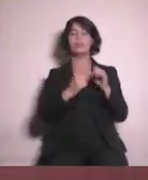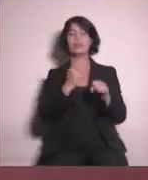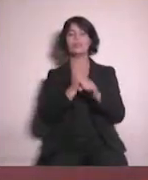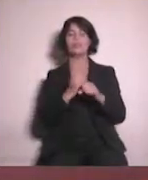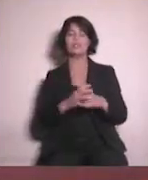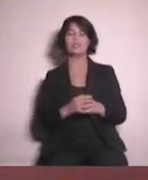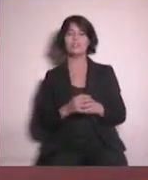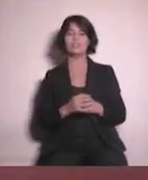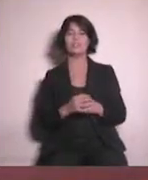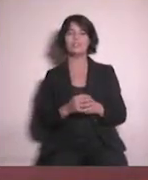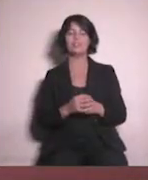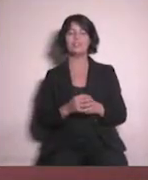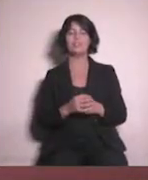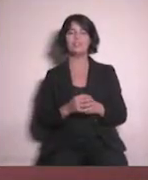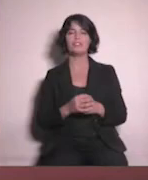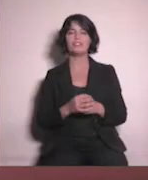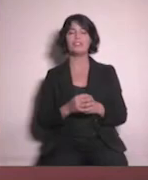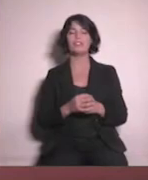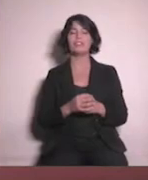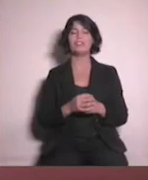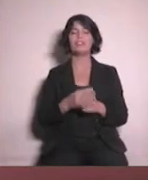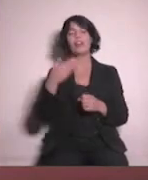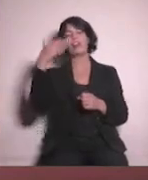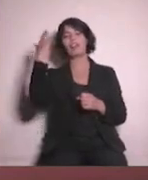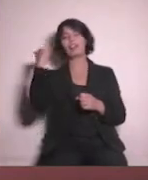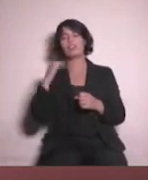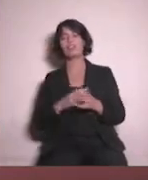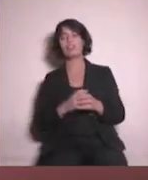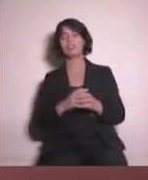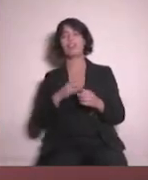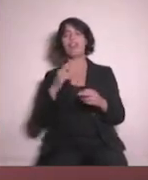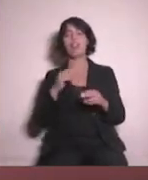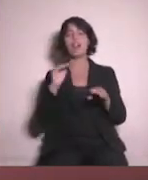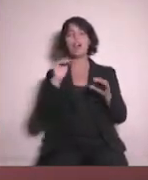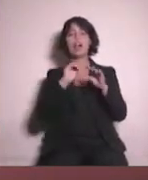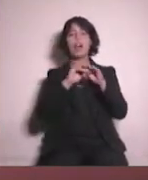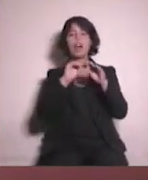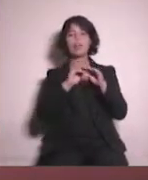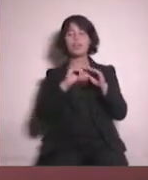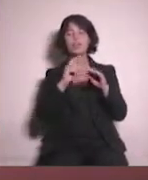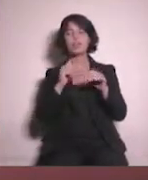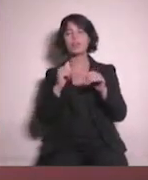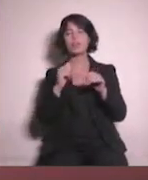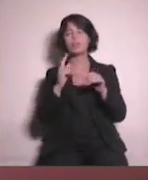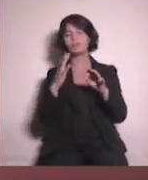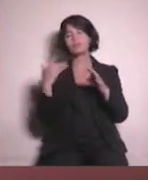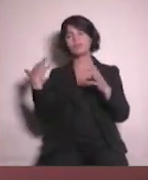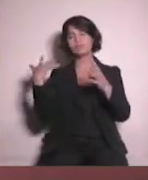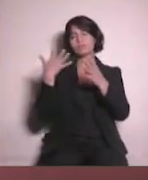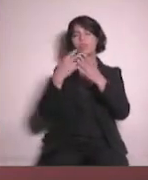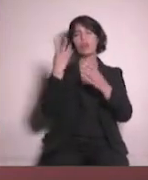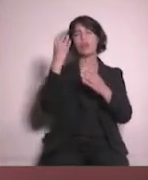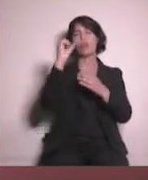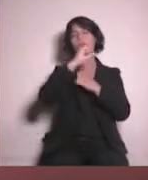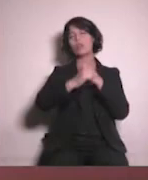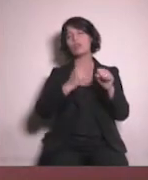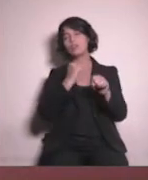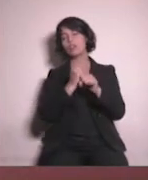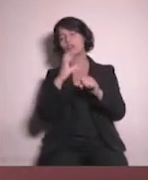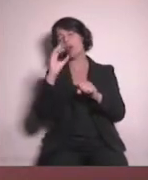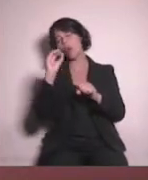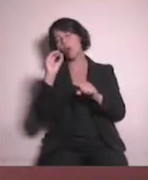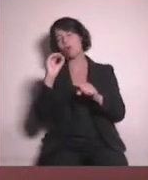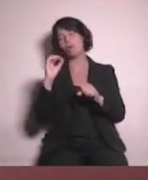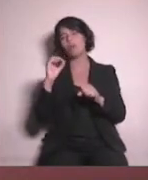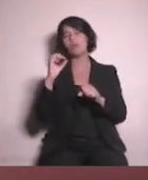es? Fue el ahorro por los próximos 40, incluso por los próximos